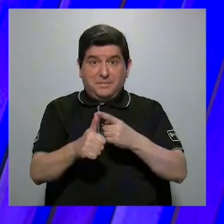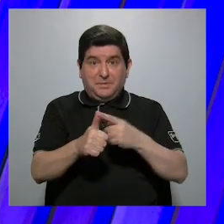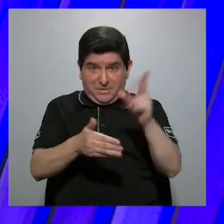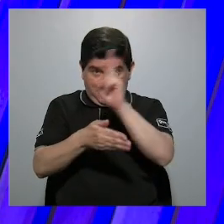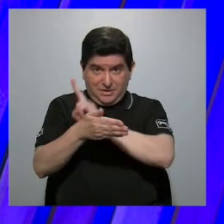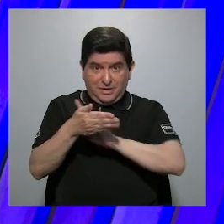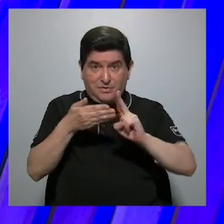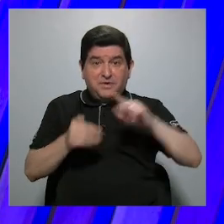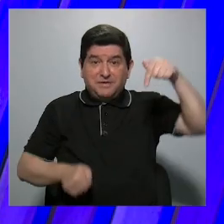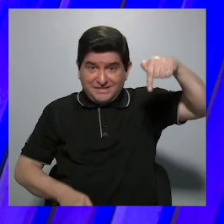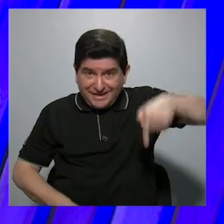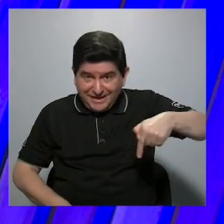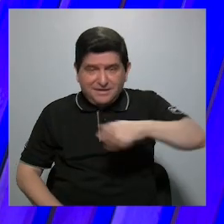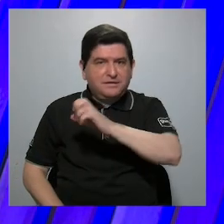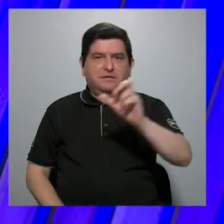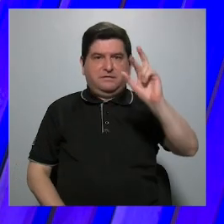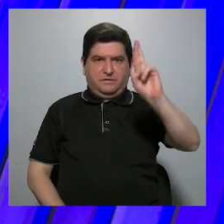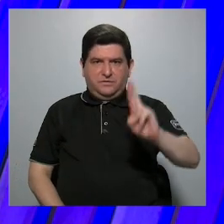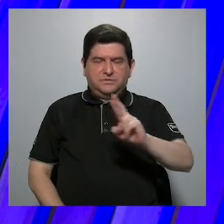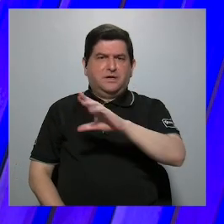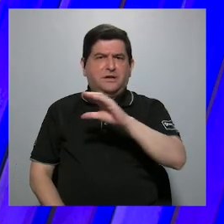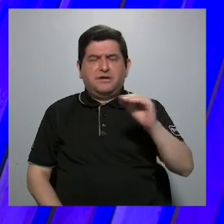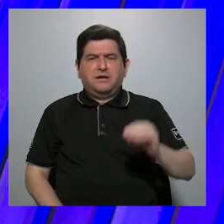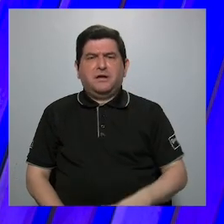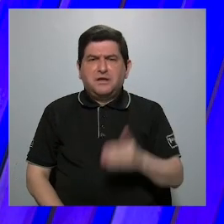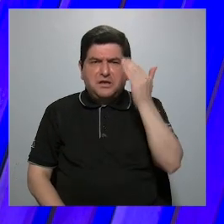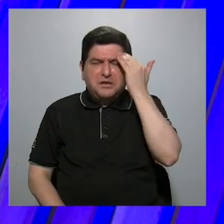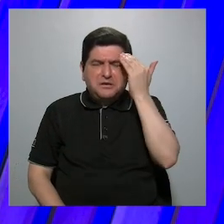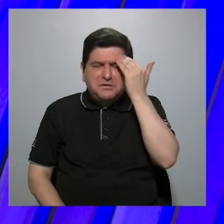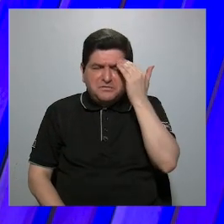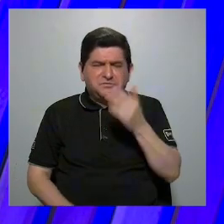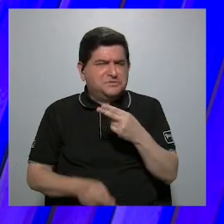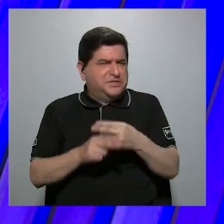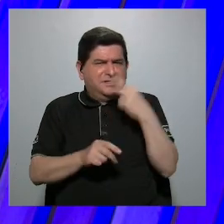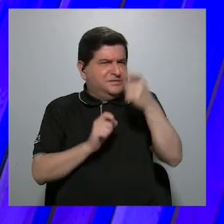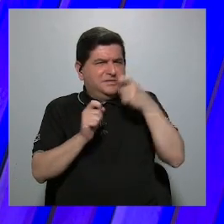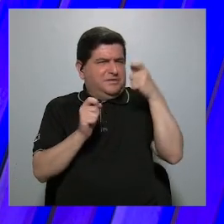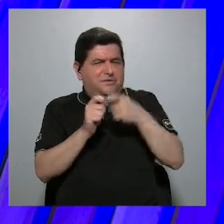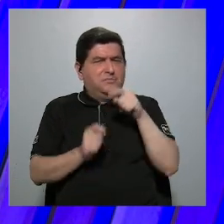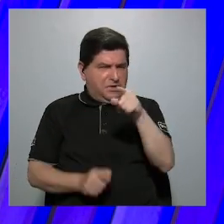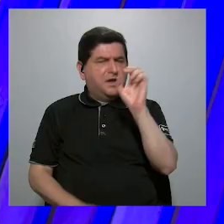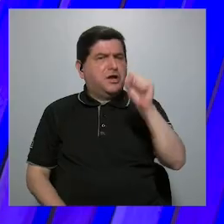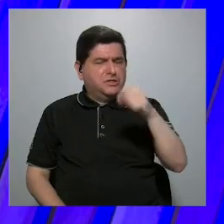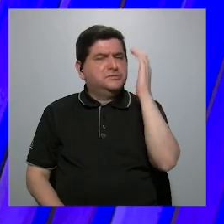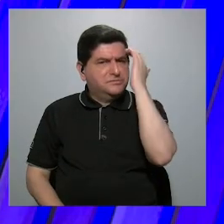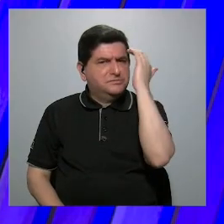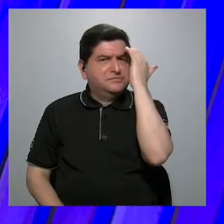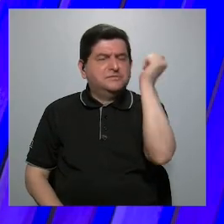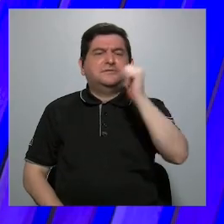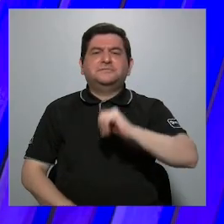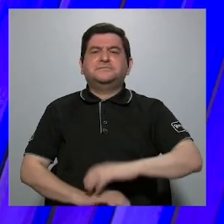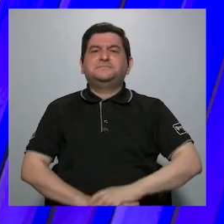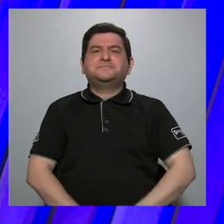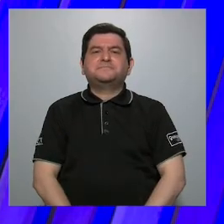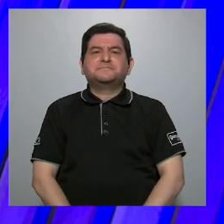de Costa Rica y no sé si se llamaba así, pero don Gabriel sí lo sabe,